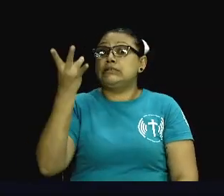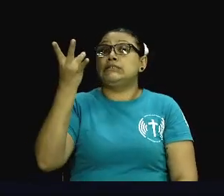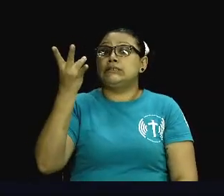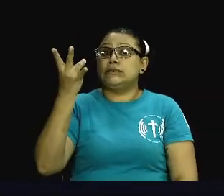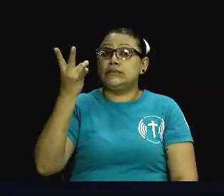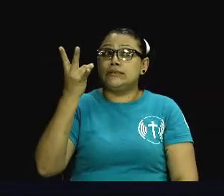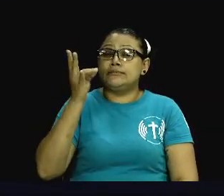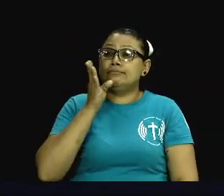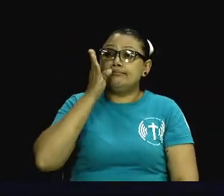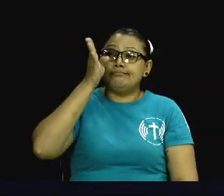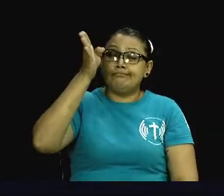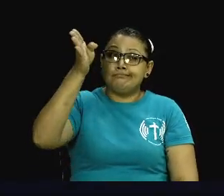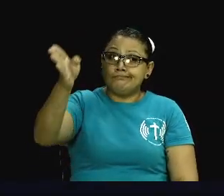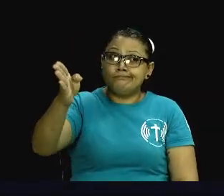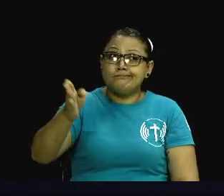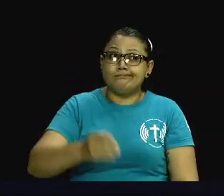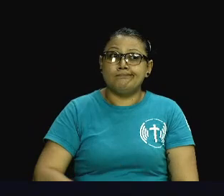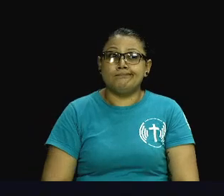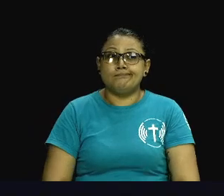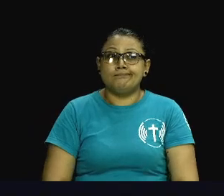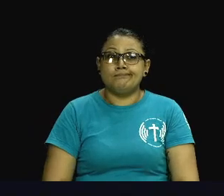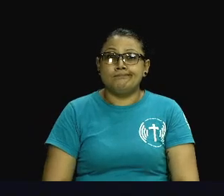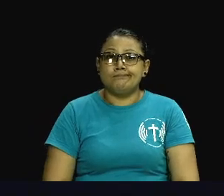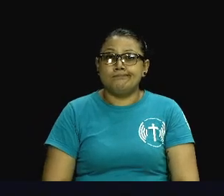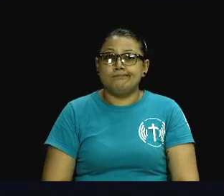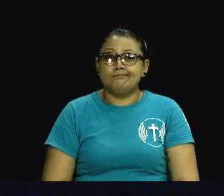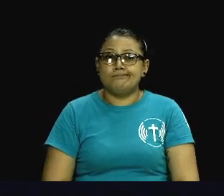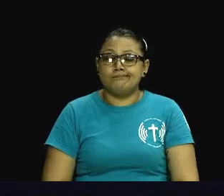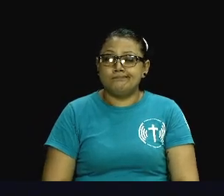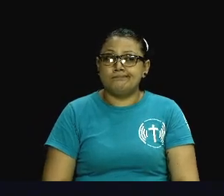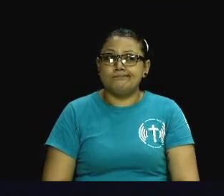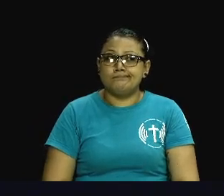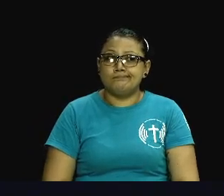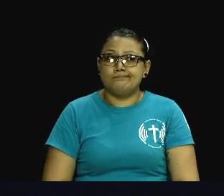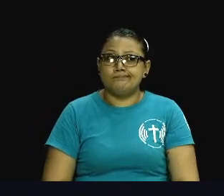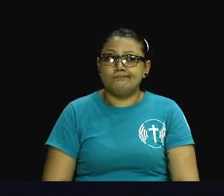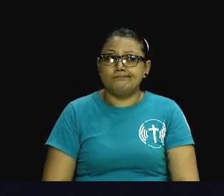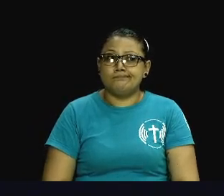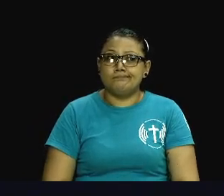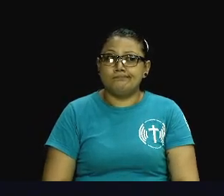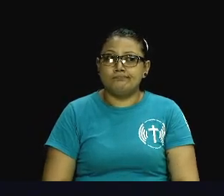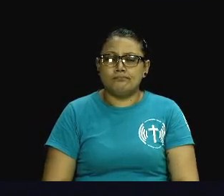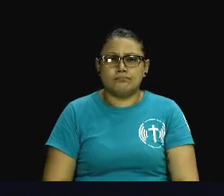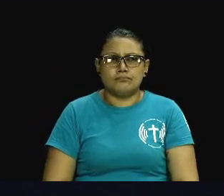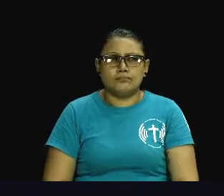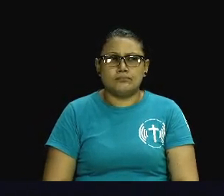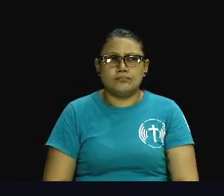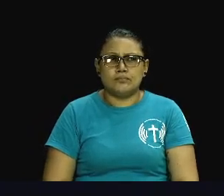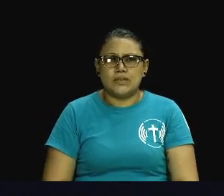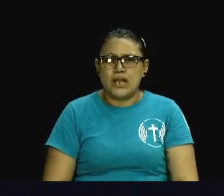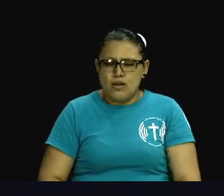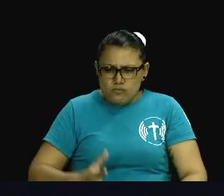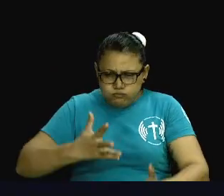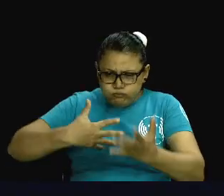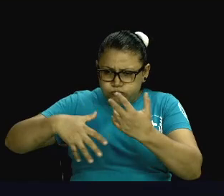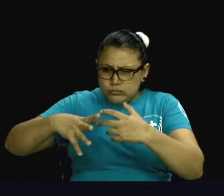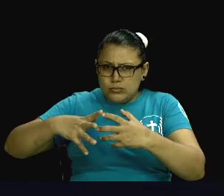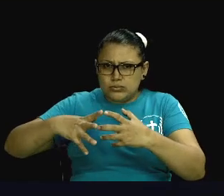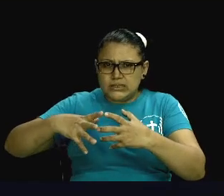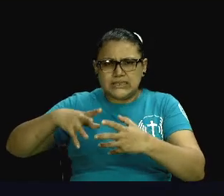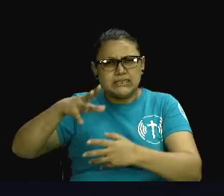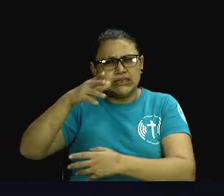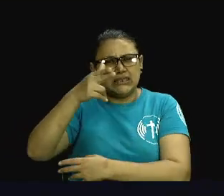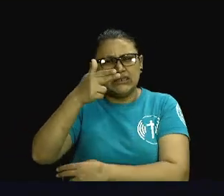muy árido ese lugar el monte carmelo hay mucho como decimos en el salvador chile visco zarzas